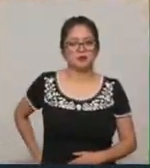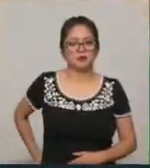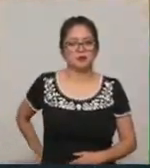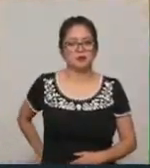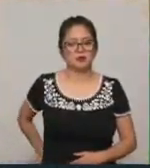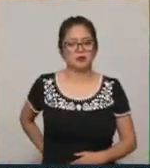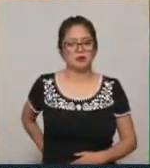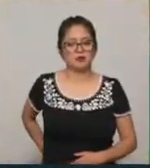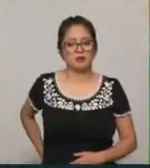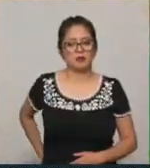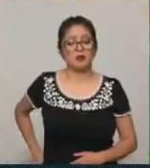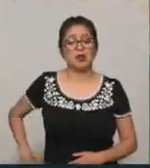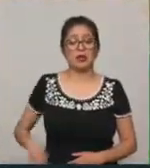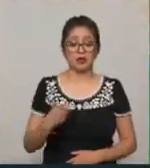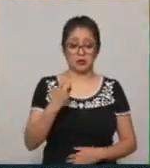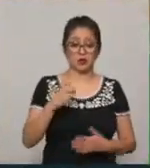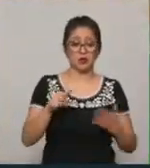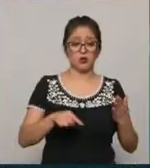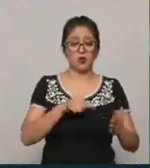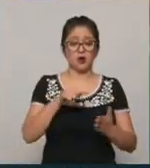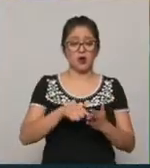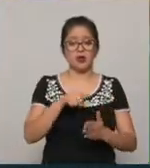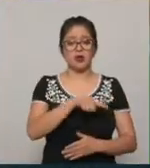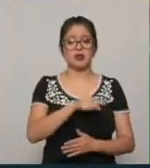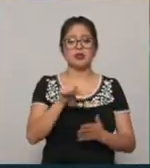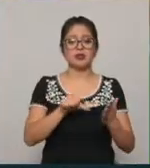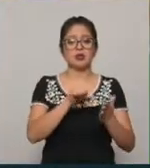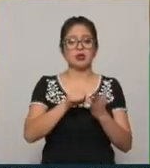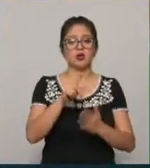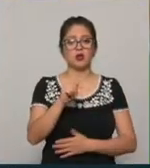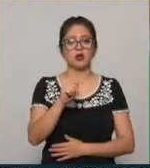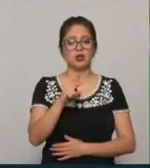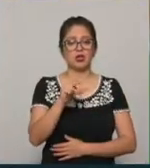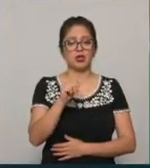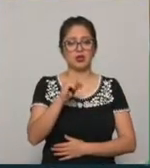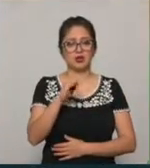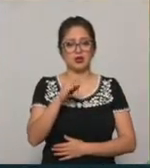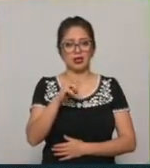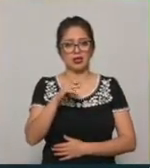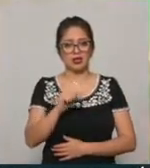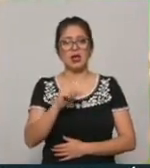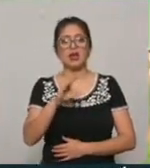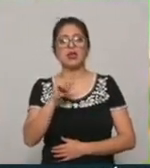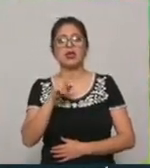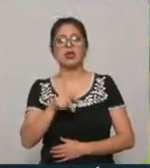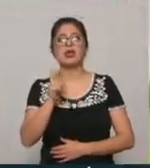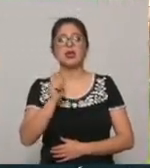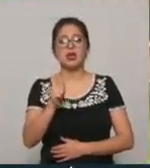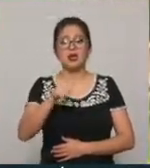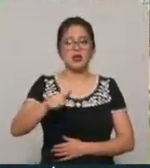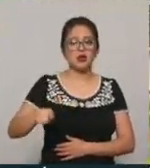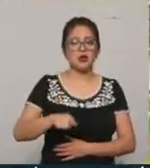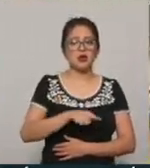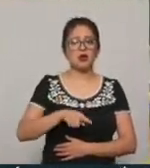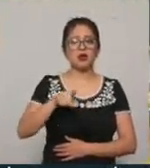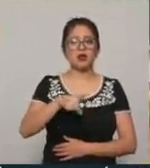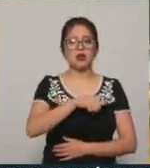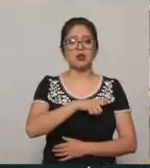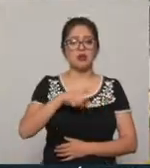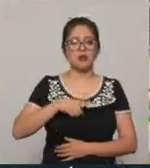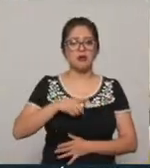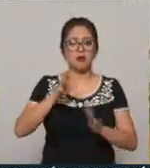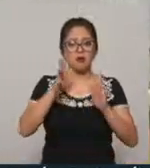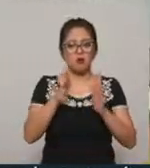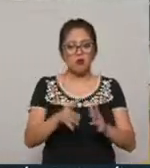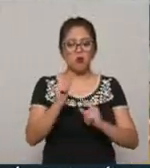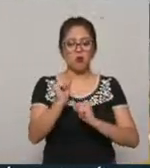Este Centro de Transferencia Canina, que es un espacio de tránsito para que ellos puedan mejorar